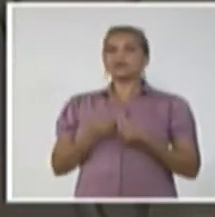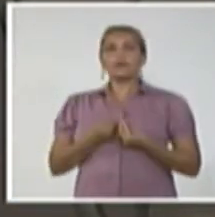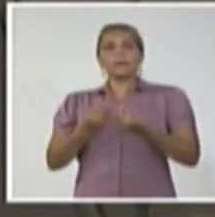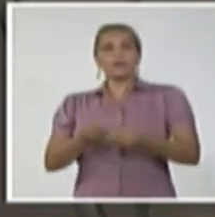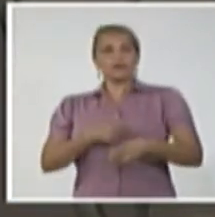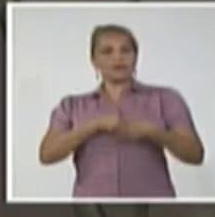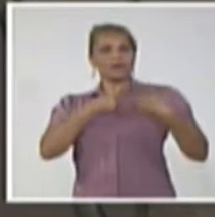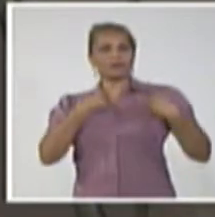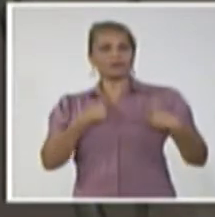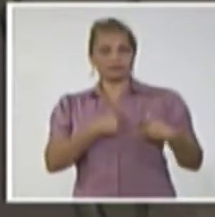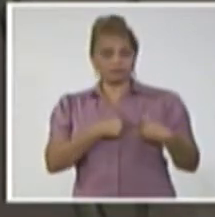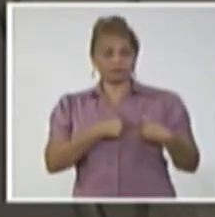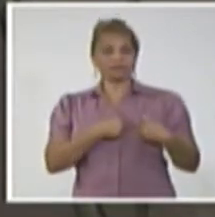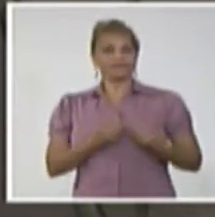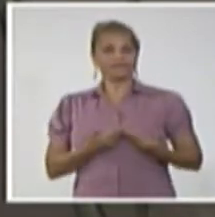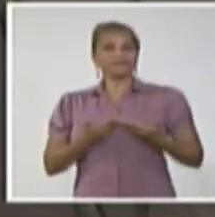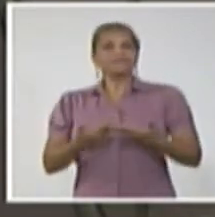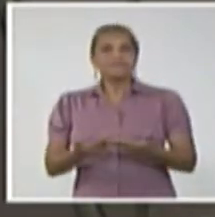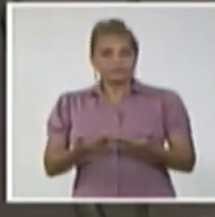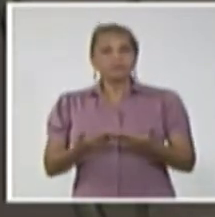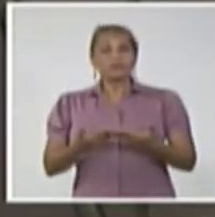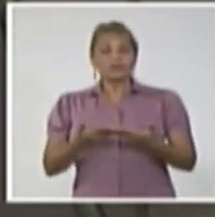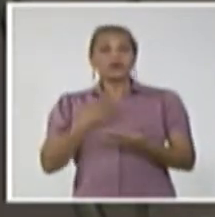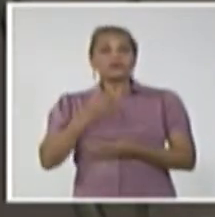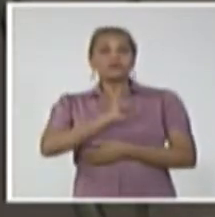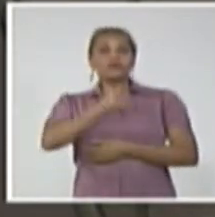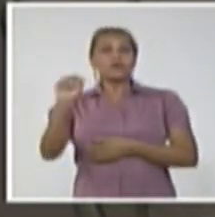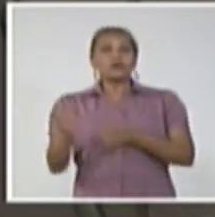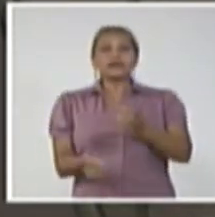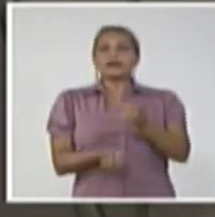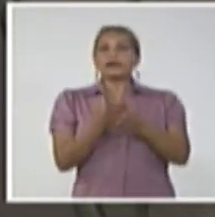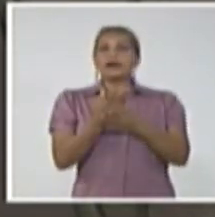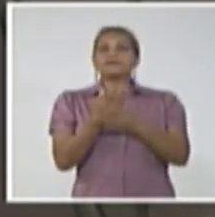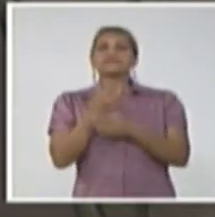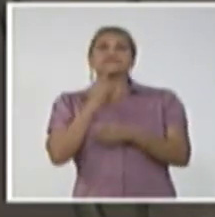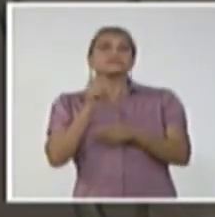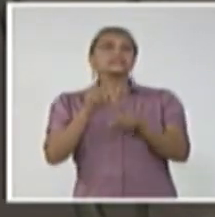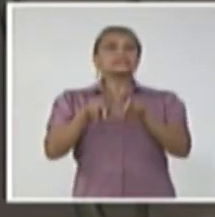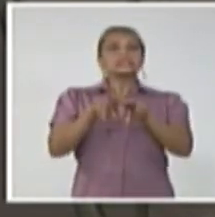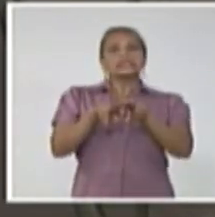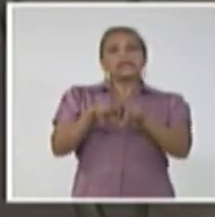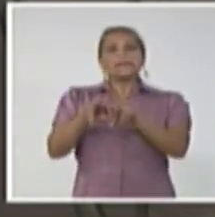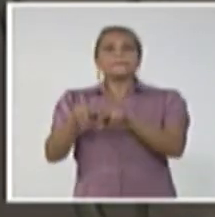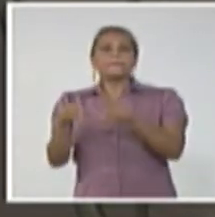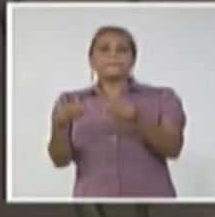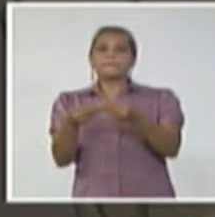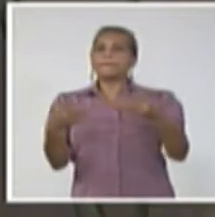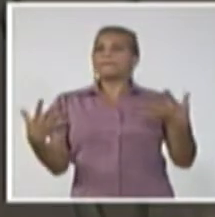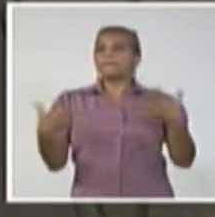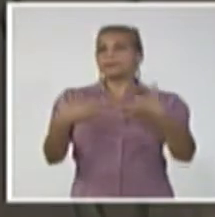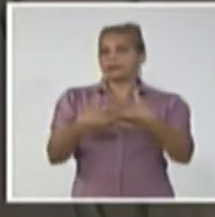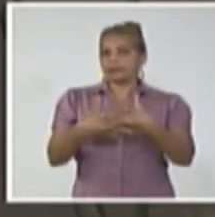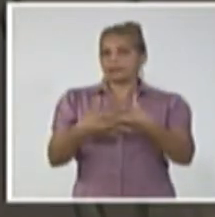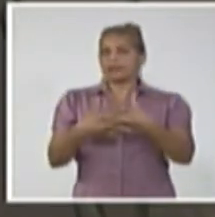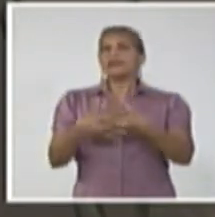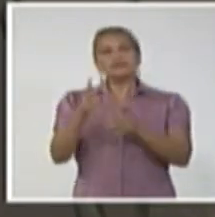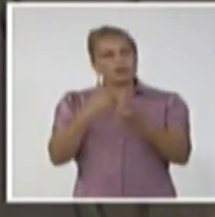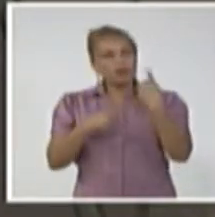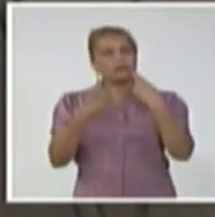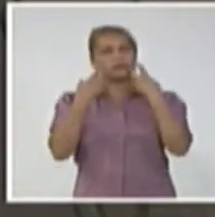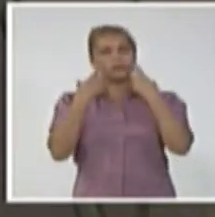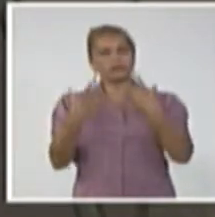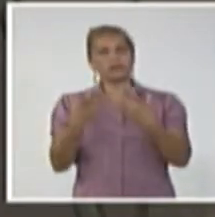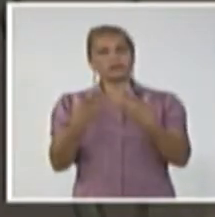cabeza. Lo que más llega es cuando uno logra crear empatías. Entonces, yo creo que eso es importante porque todavía